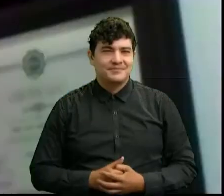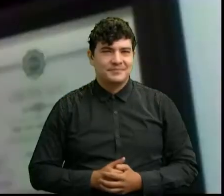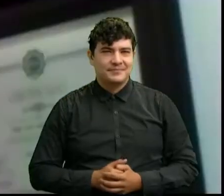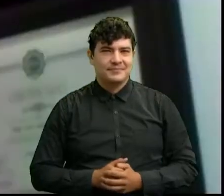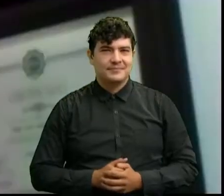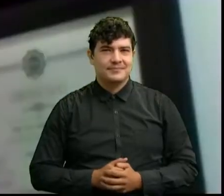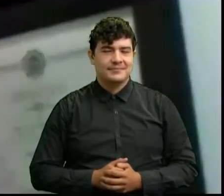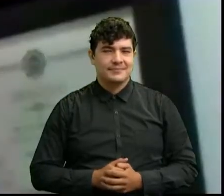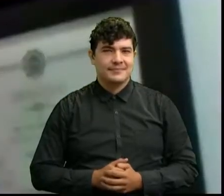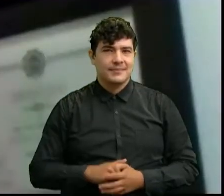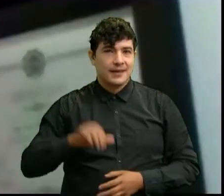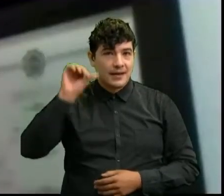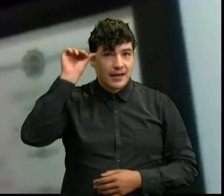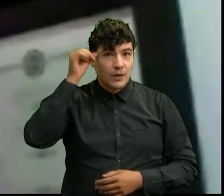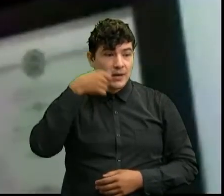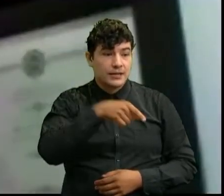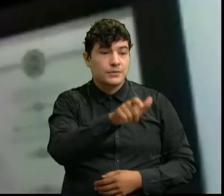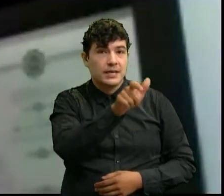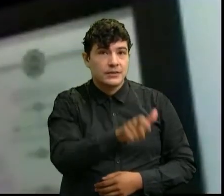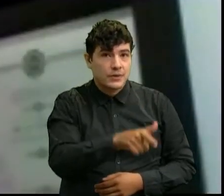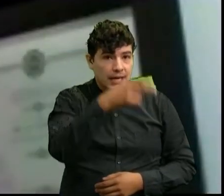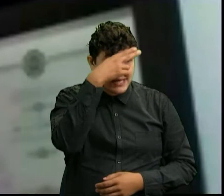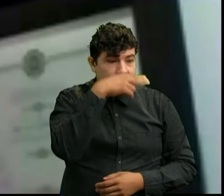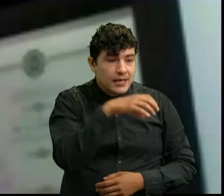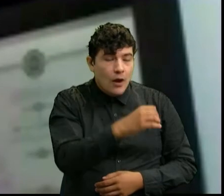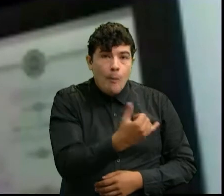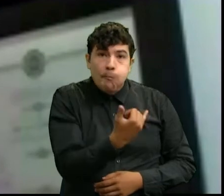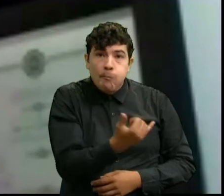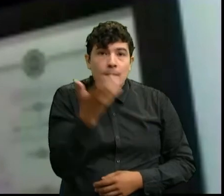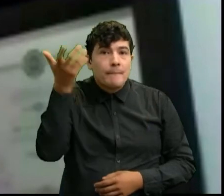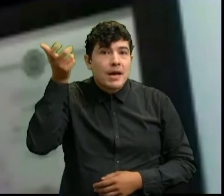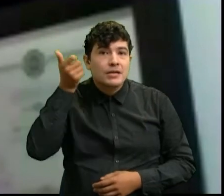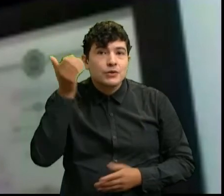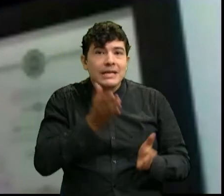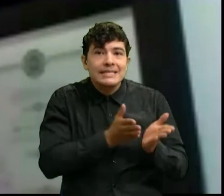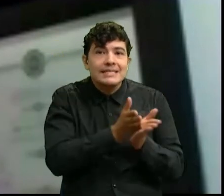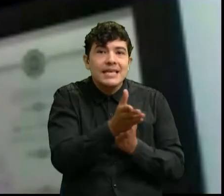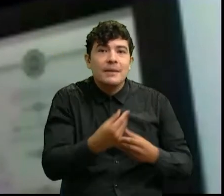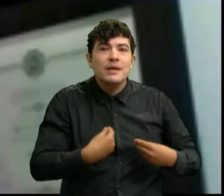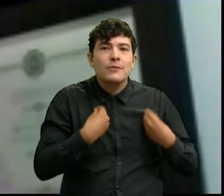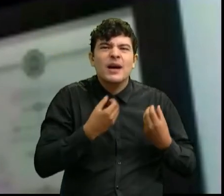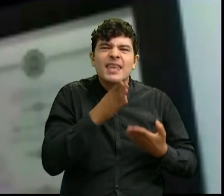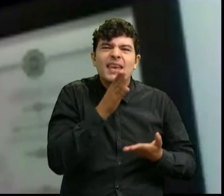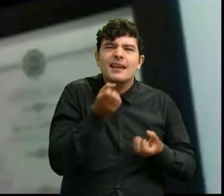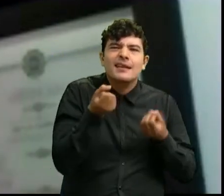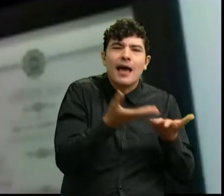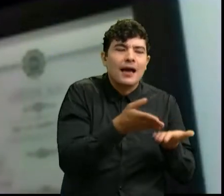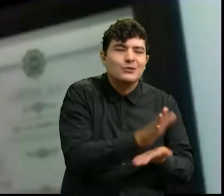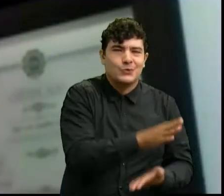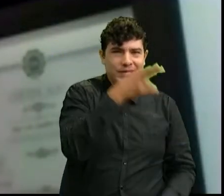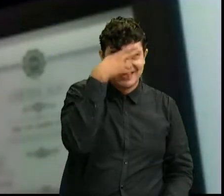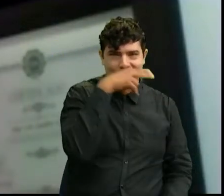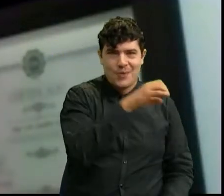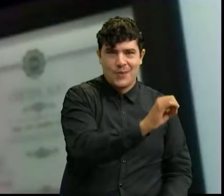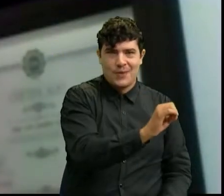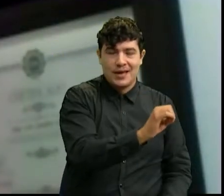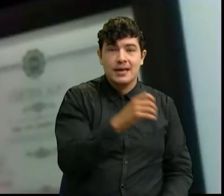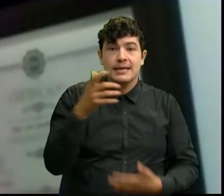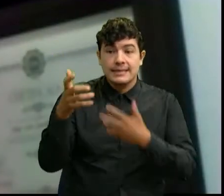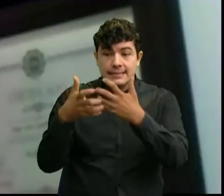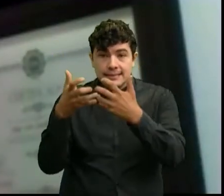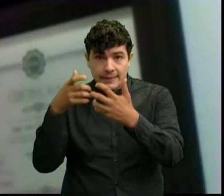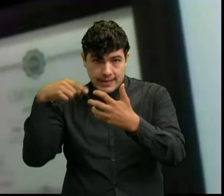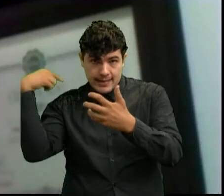Recordemos que como hay un hijo, la pensión de sobrevivientes es para el hijo. Para el hijo, o sea, en el sistema general de